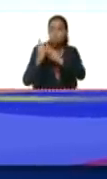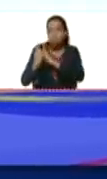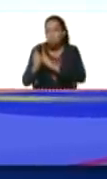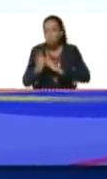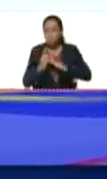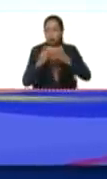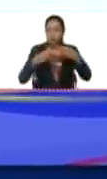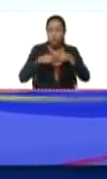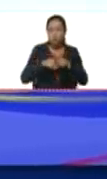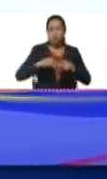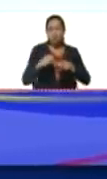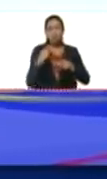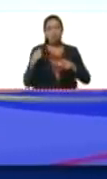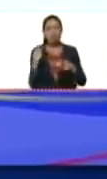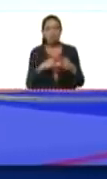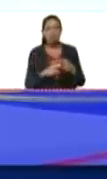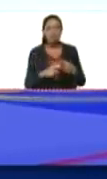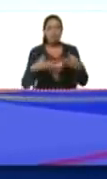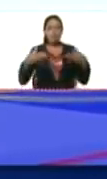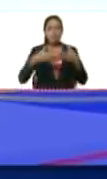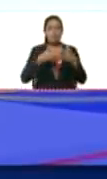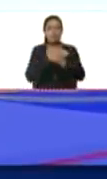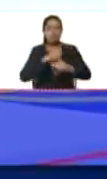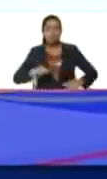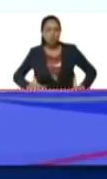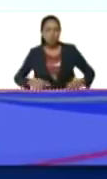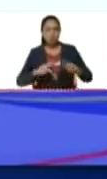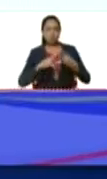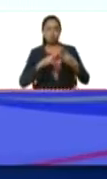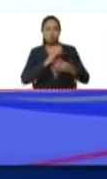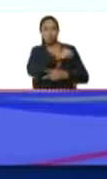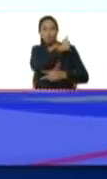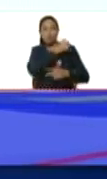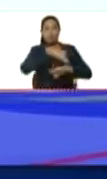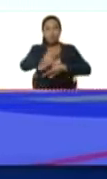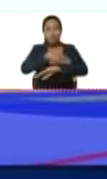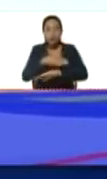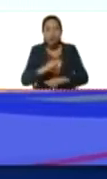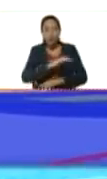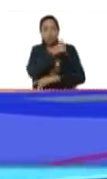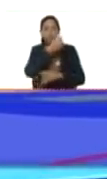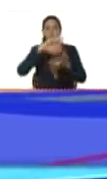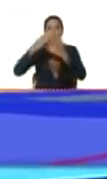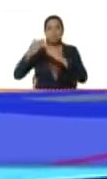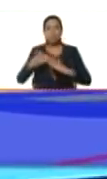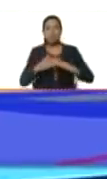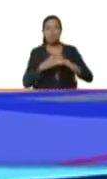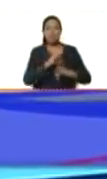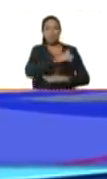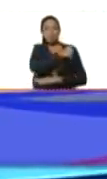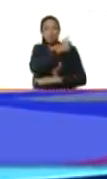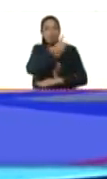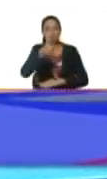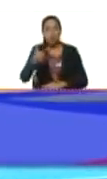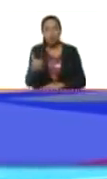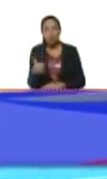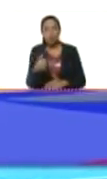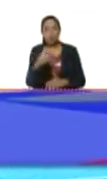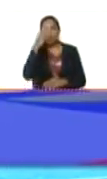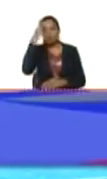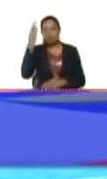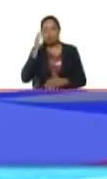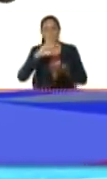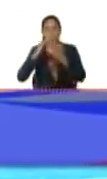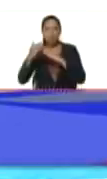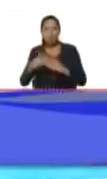los funcionarios de la policía, de la Guardia Nacional, con los jefes de calle, con los jefes de comunidad, con los jefes de los consejos comunales, con